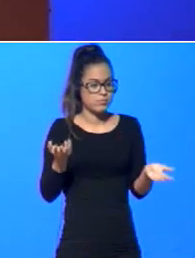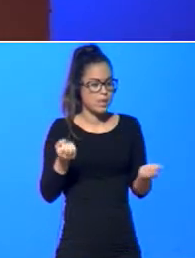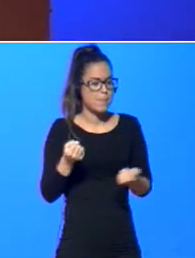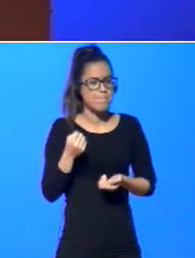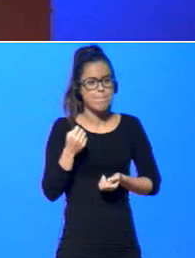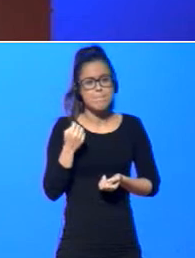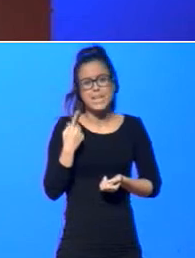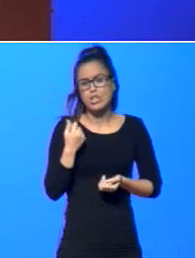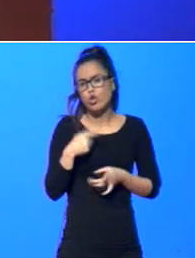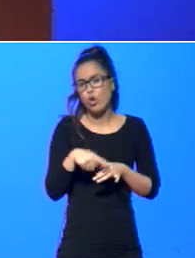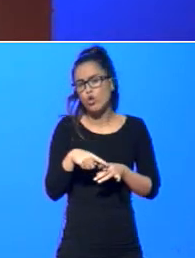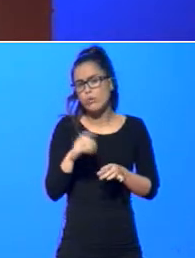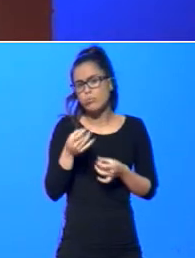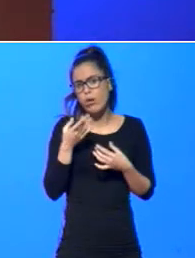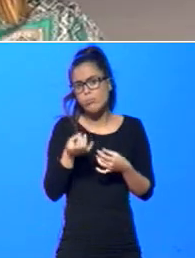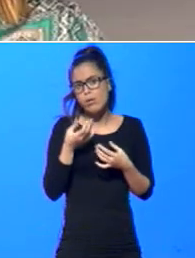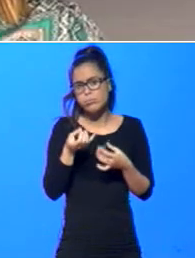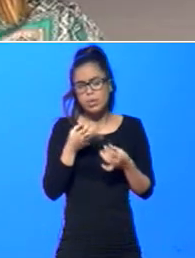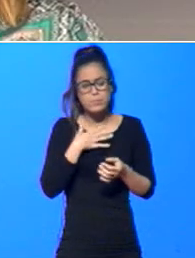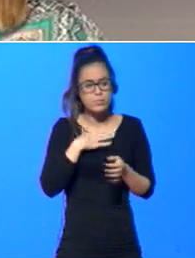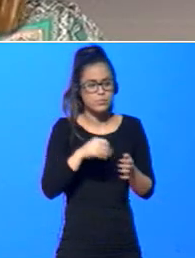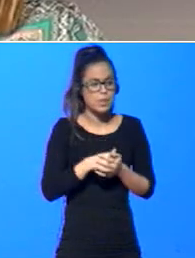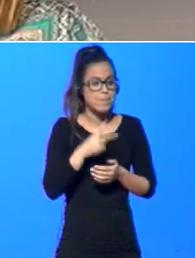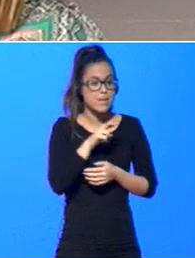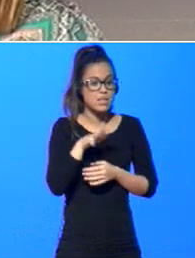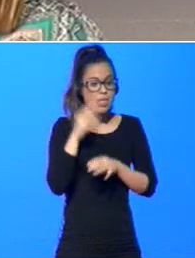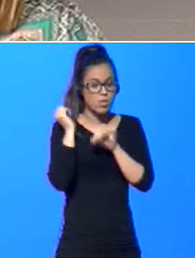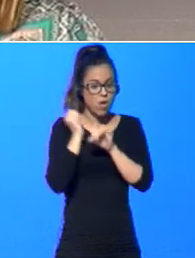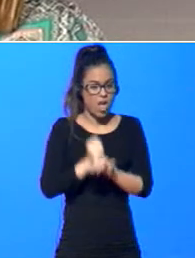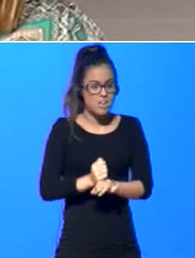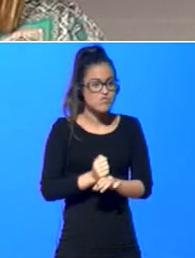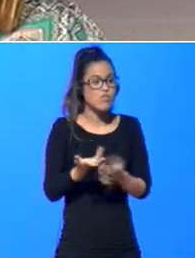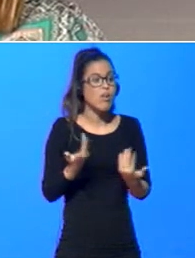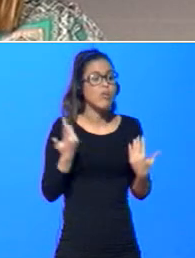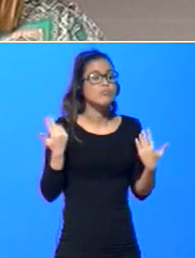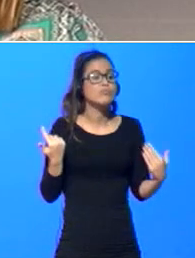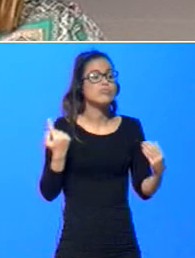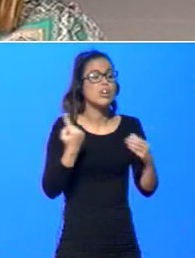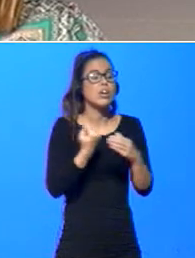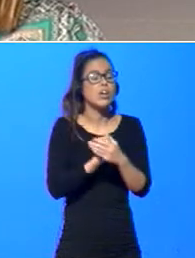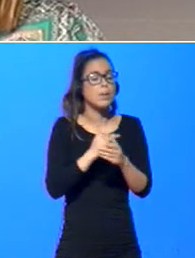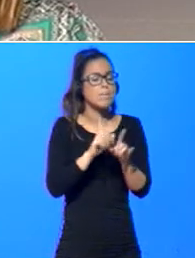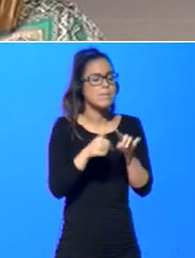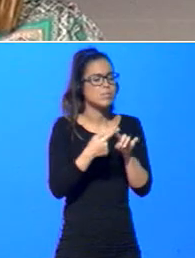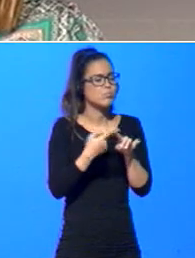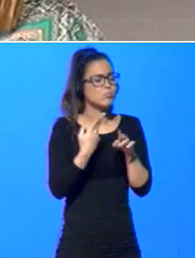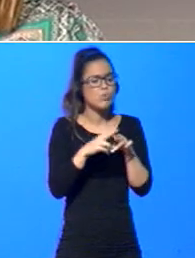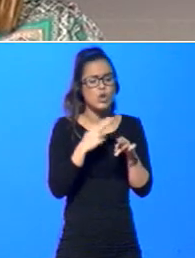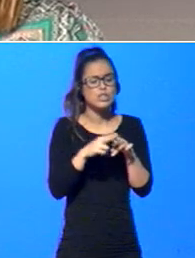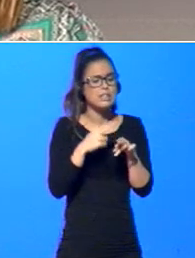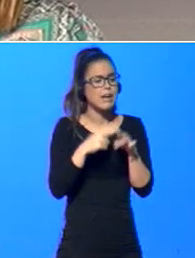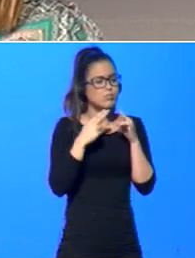cosas. Bueno, está explicado 25 años de inclusión y el efecto que ha tenido las políticas públicas. Sí hemos